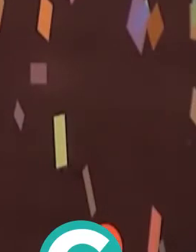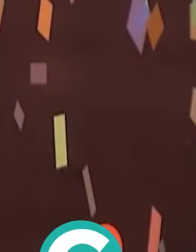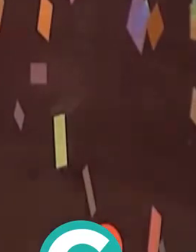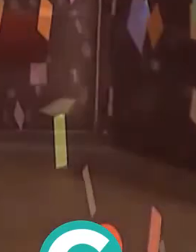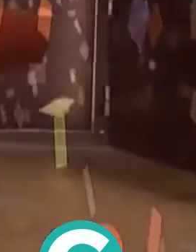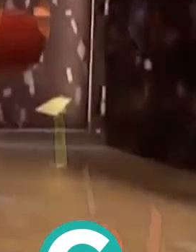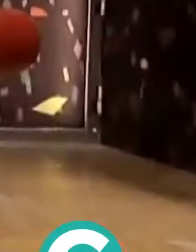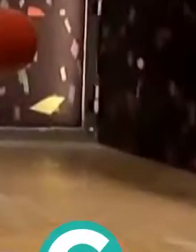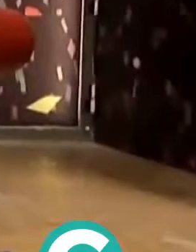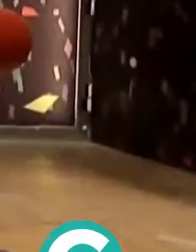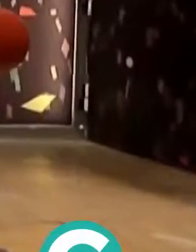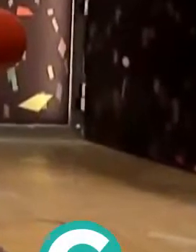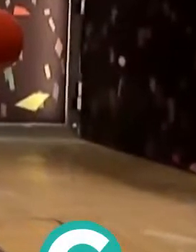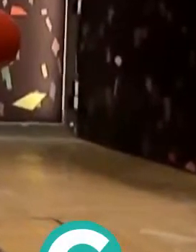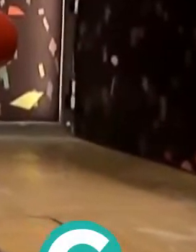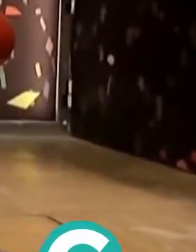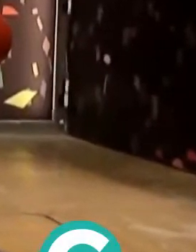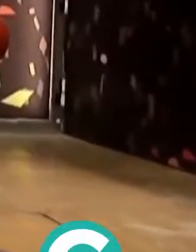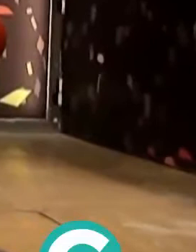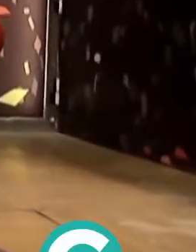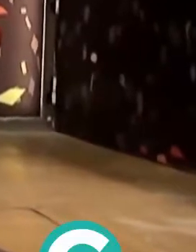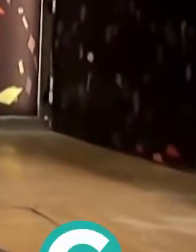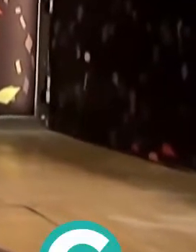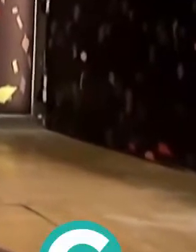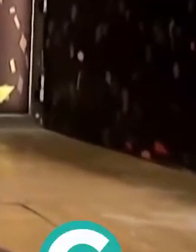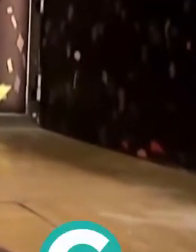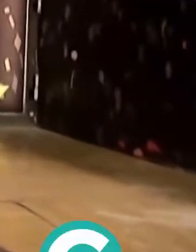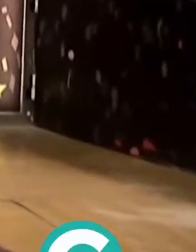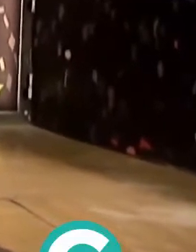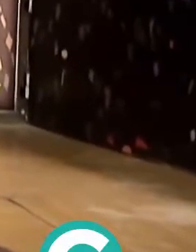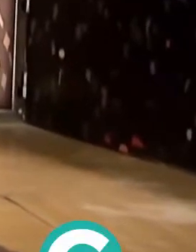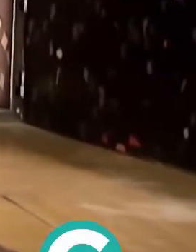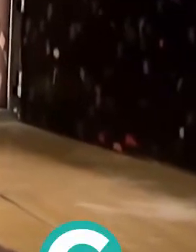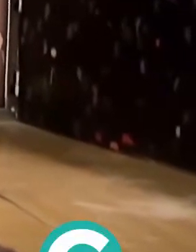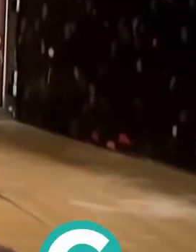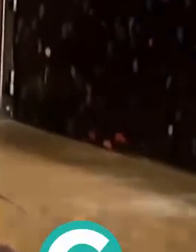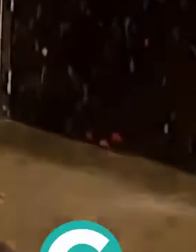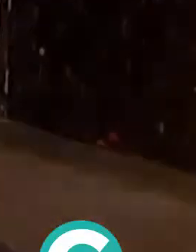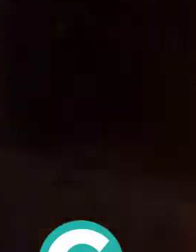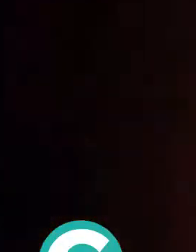We'll be right back.